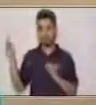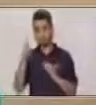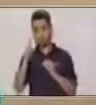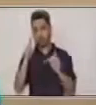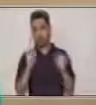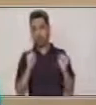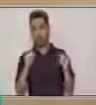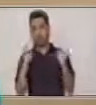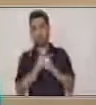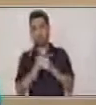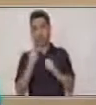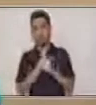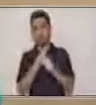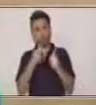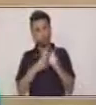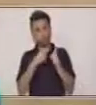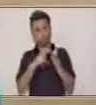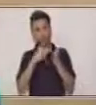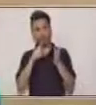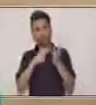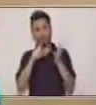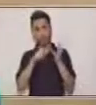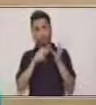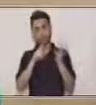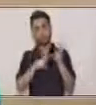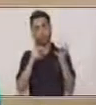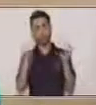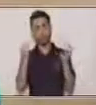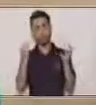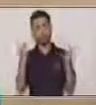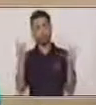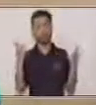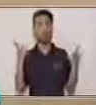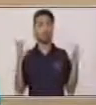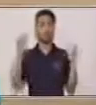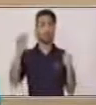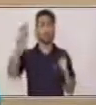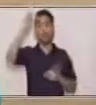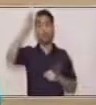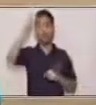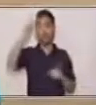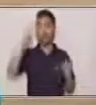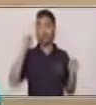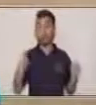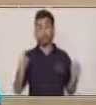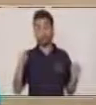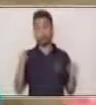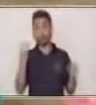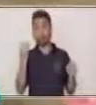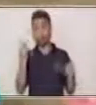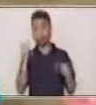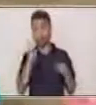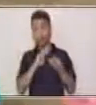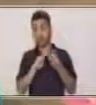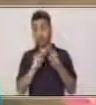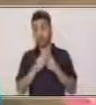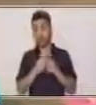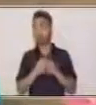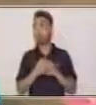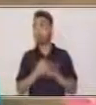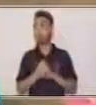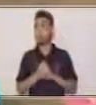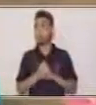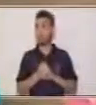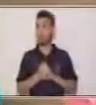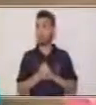tus dedos y es muy importante que lo ejercites de esa manera. Así vas a aprender a tener mucha habilidad en las matemáticas. Entonces